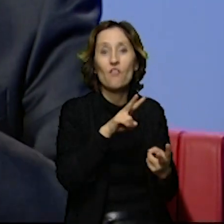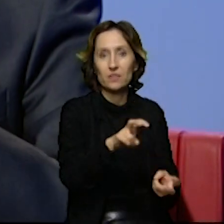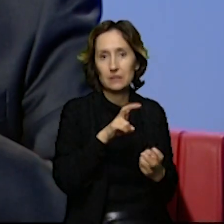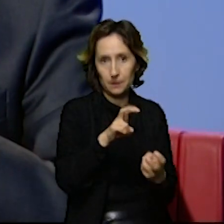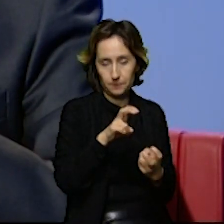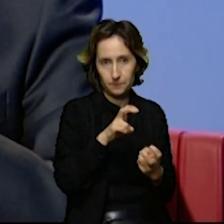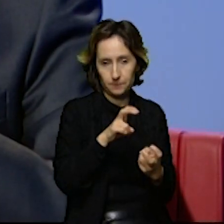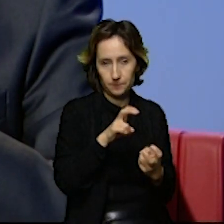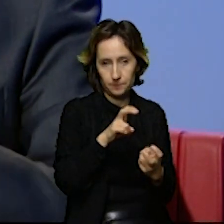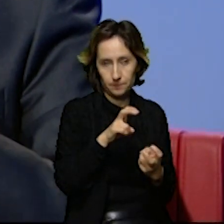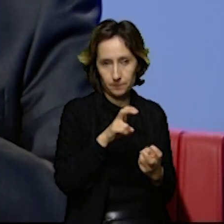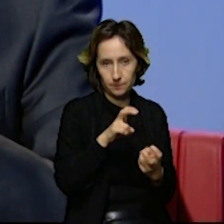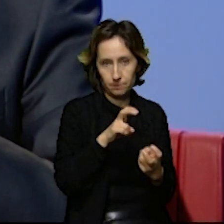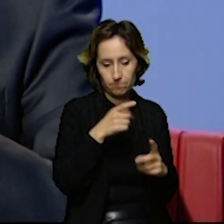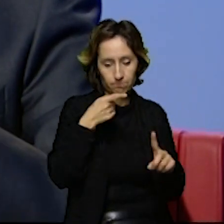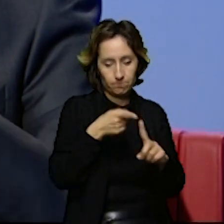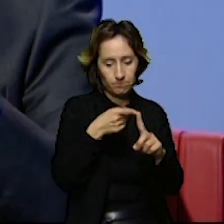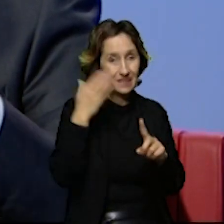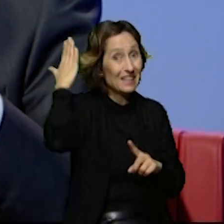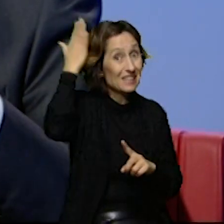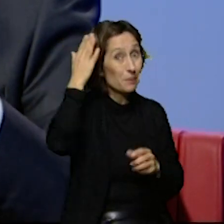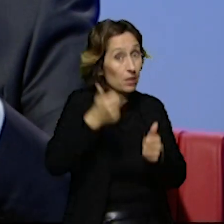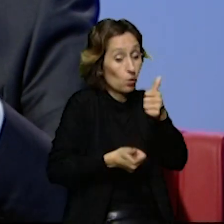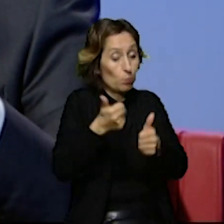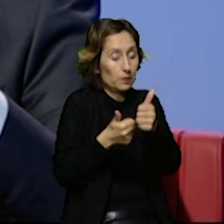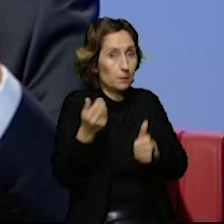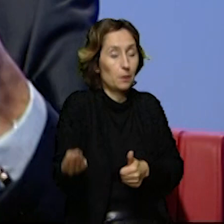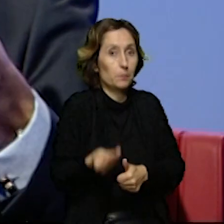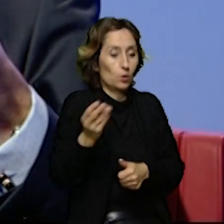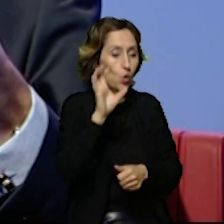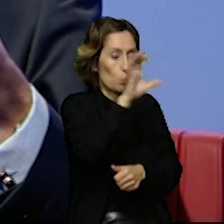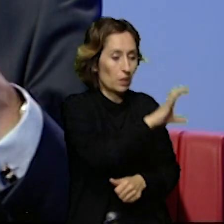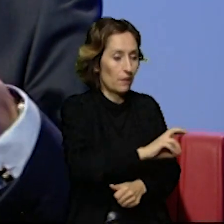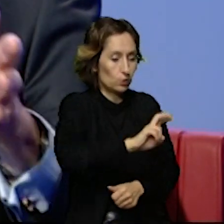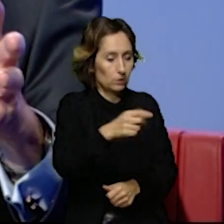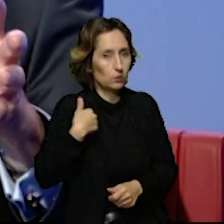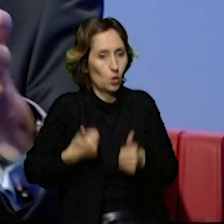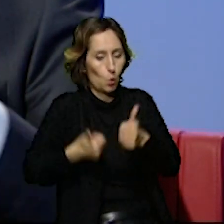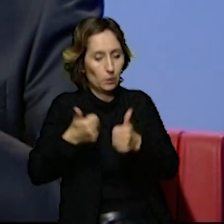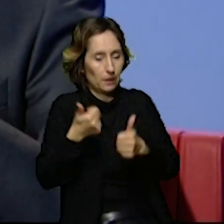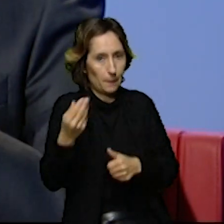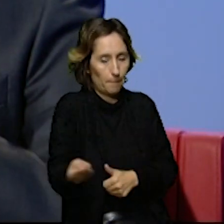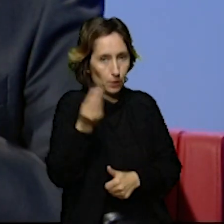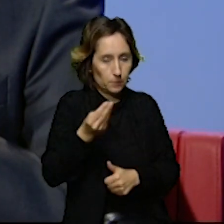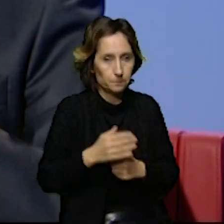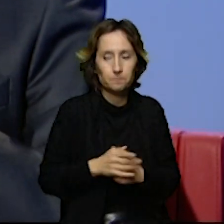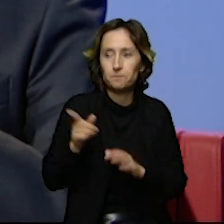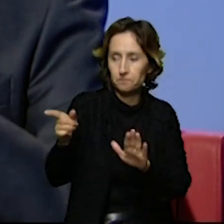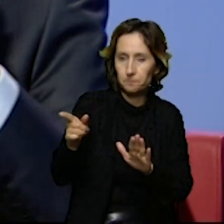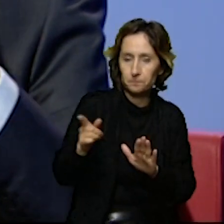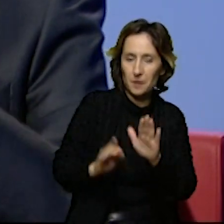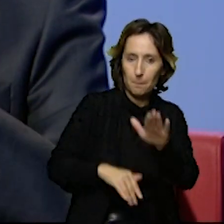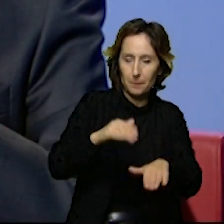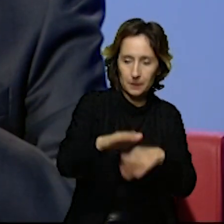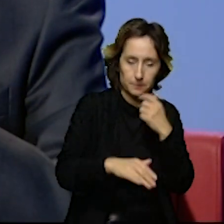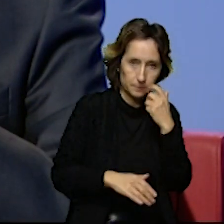que Navarra sea más competitiva con respecto a otras comunidades españolas. Vale, vamos a ir por partes,